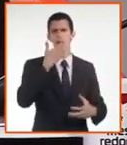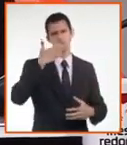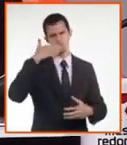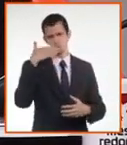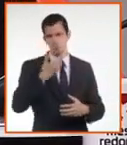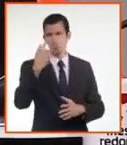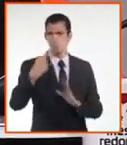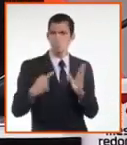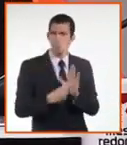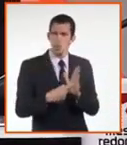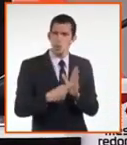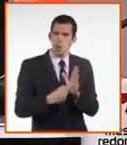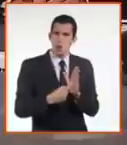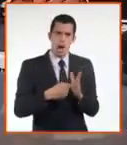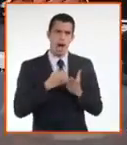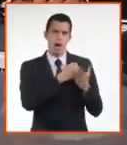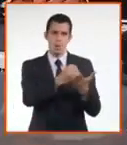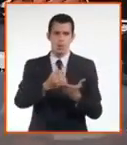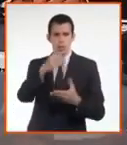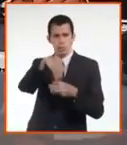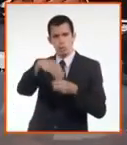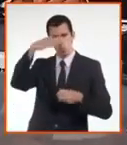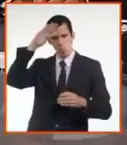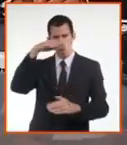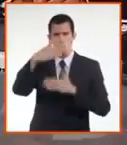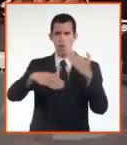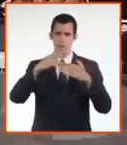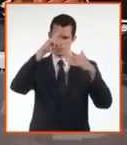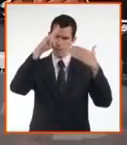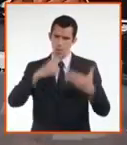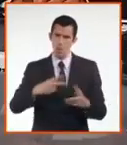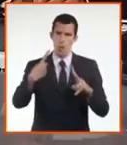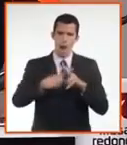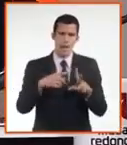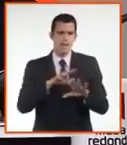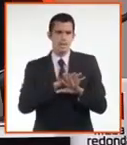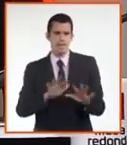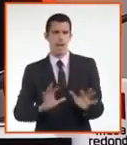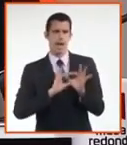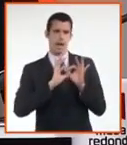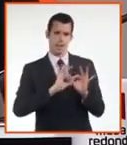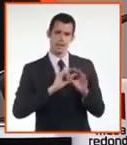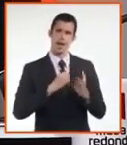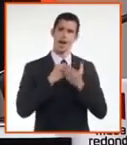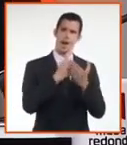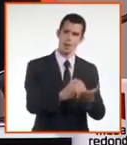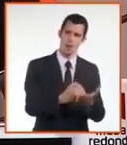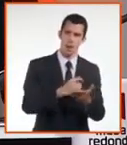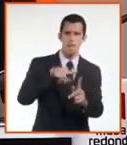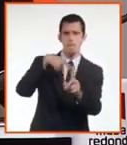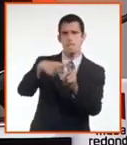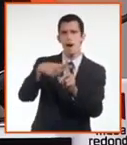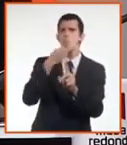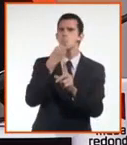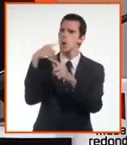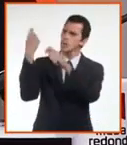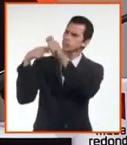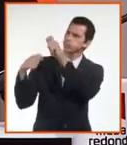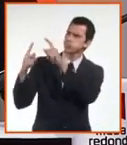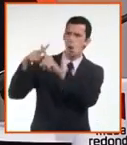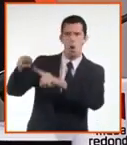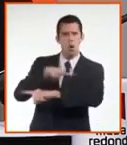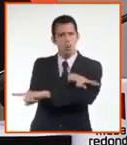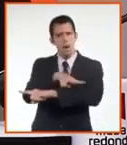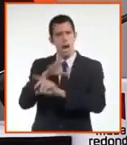exportable cuando se cubren la necesidad del sistema nacional de salud se pueden exportar algunos otros medicamentos y hay otros que tenemos que enfrentar ese desafío de las